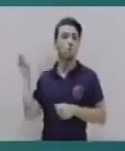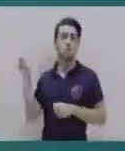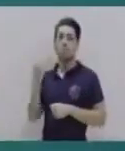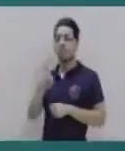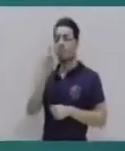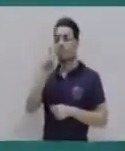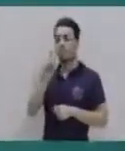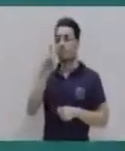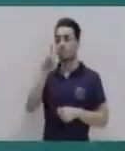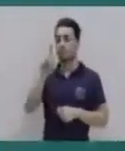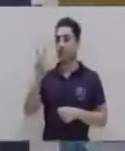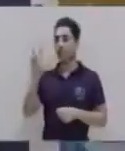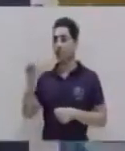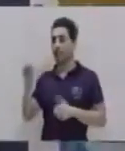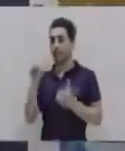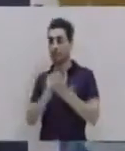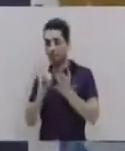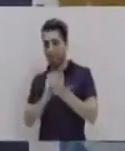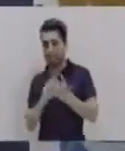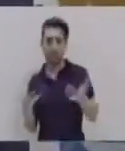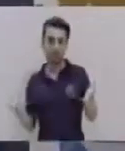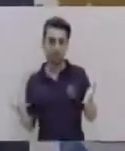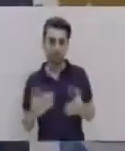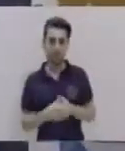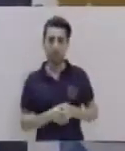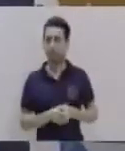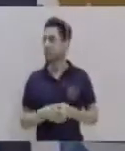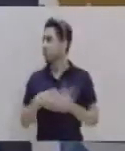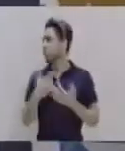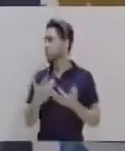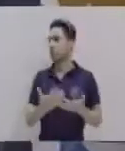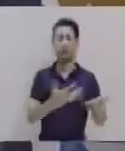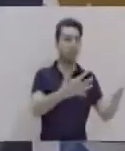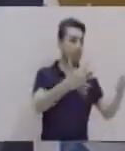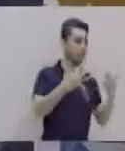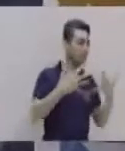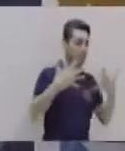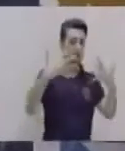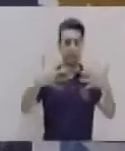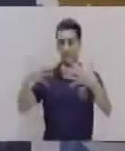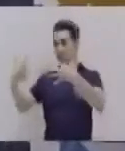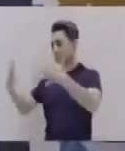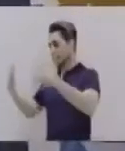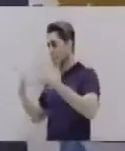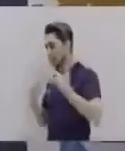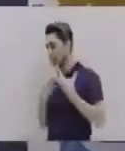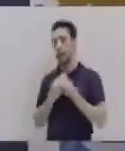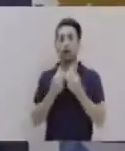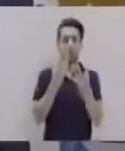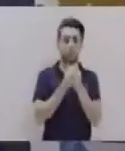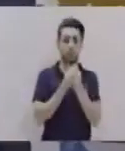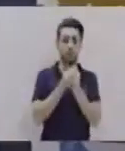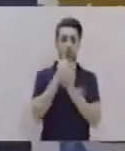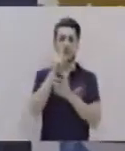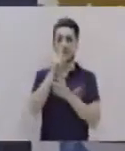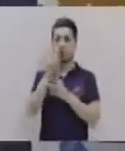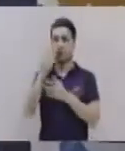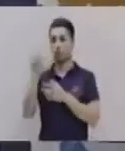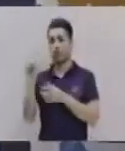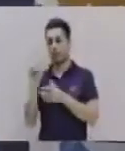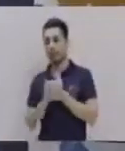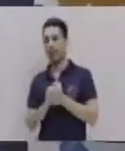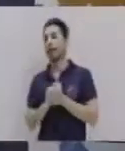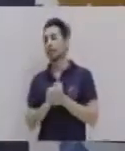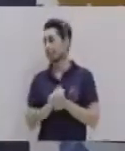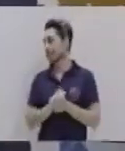o menos. Yo creo que a veces sí te dan 10 quetzales aquí, 10 quetzales allá y logras tener 120. Y entonces de pronto tú